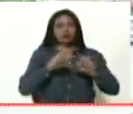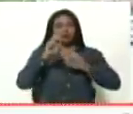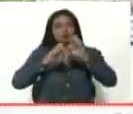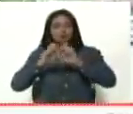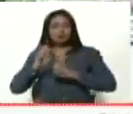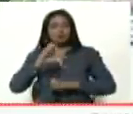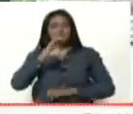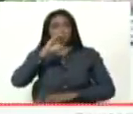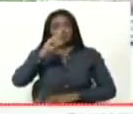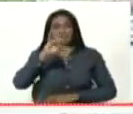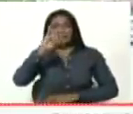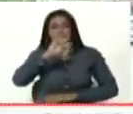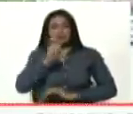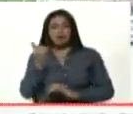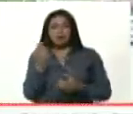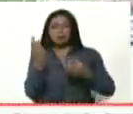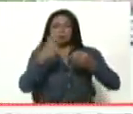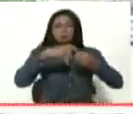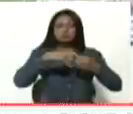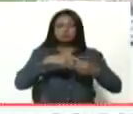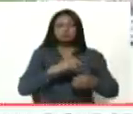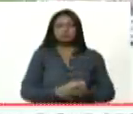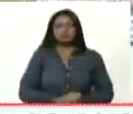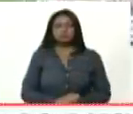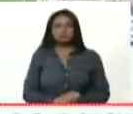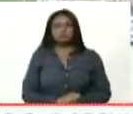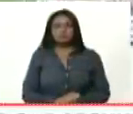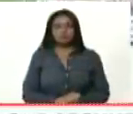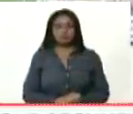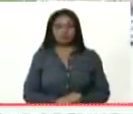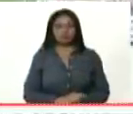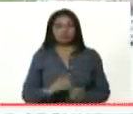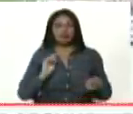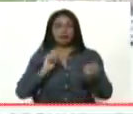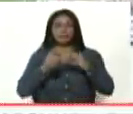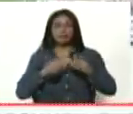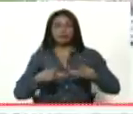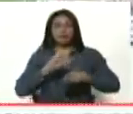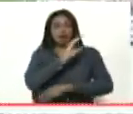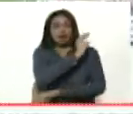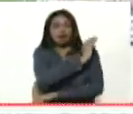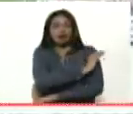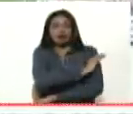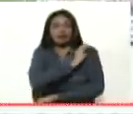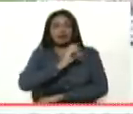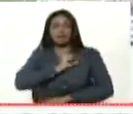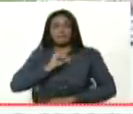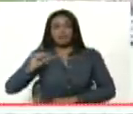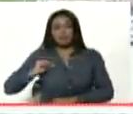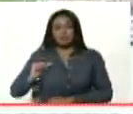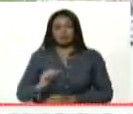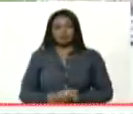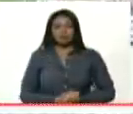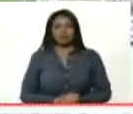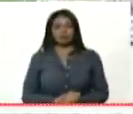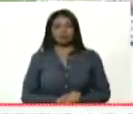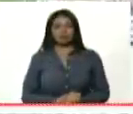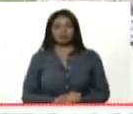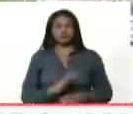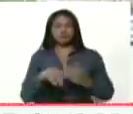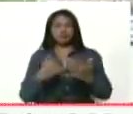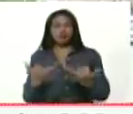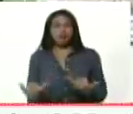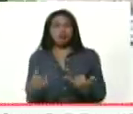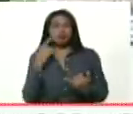diagnóstico integral y está siendo trasladado a una clínica privada. Actualmente